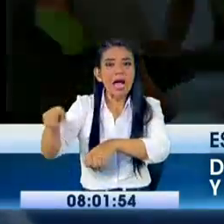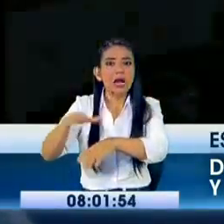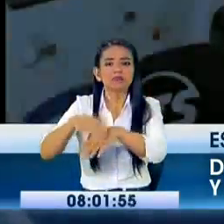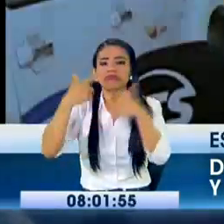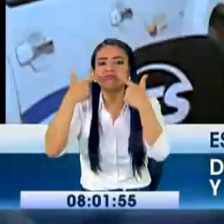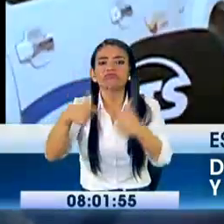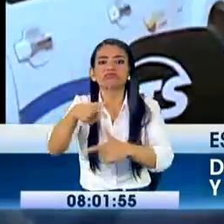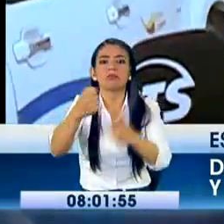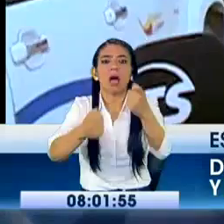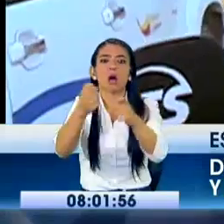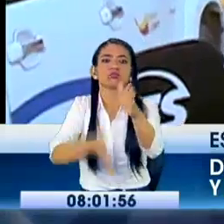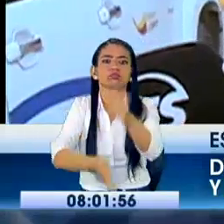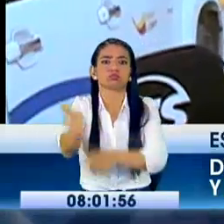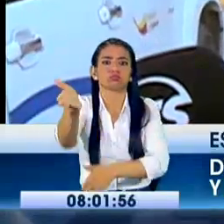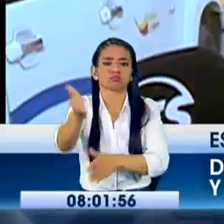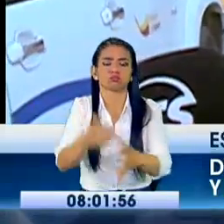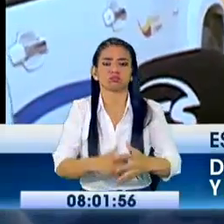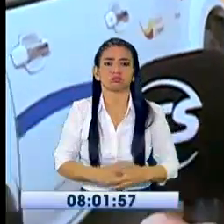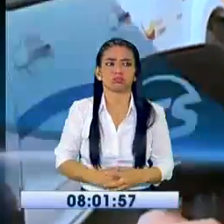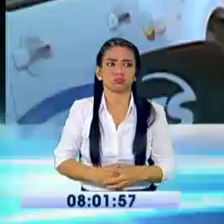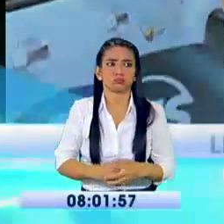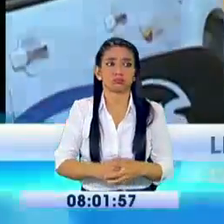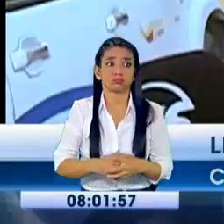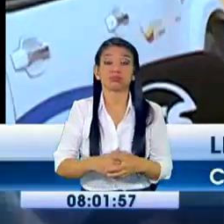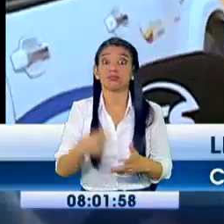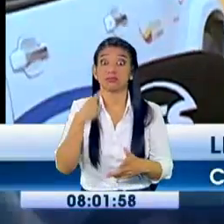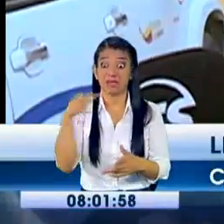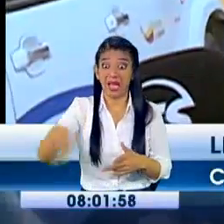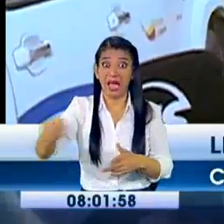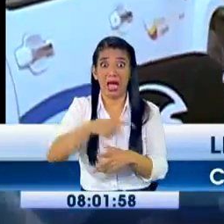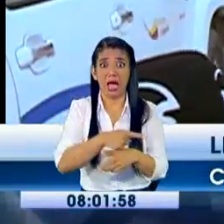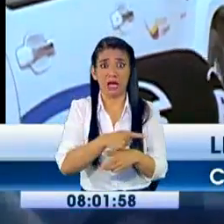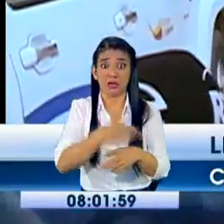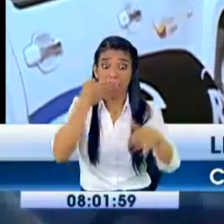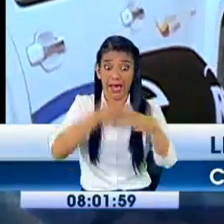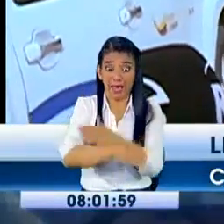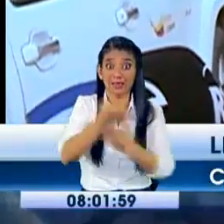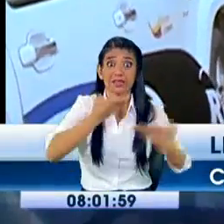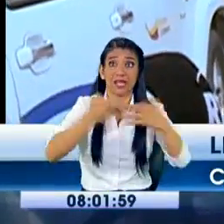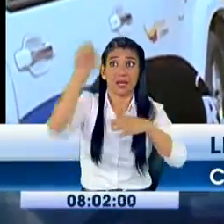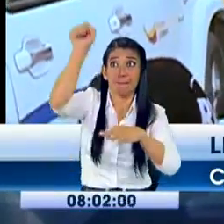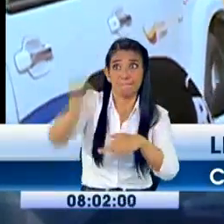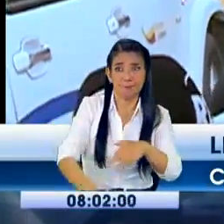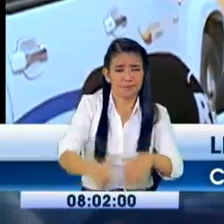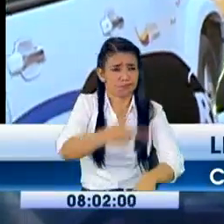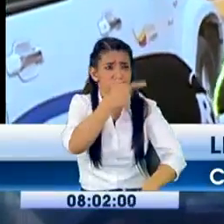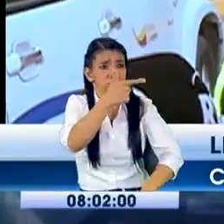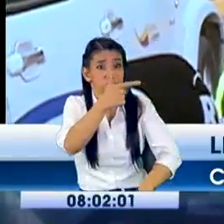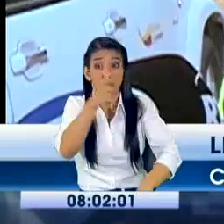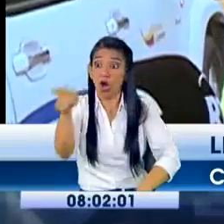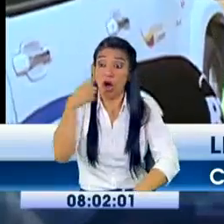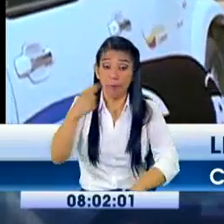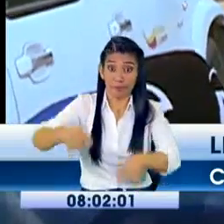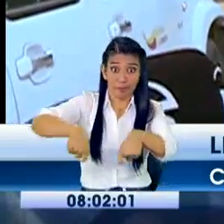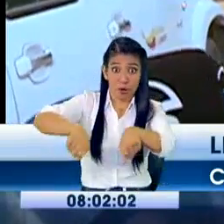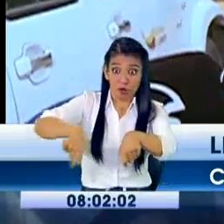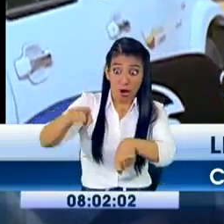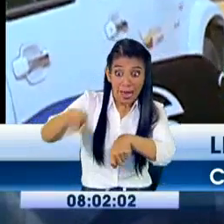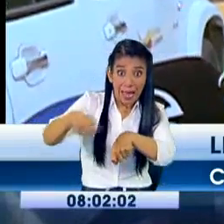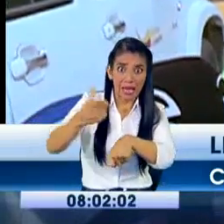seguridad. Proceden a cerrar la tienda y les apuntan con dos pistolas. El motorizado que está detenido ahorita, posible